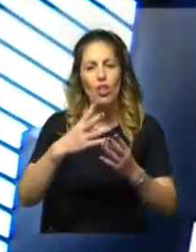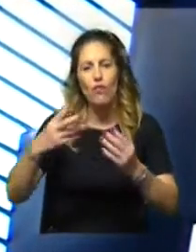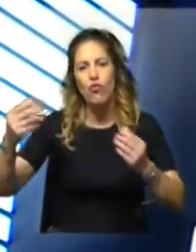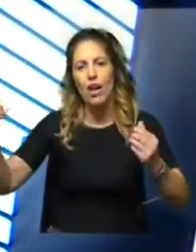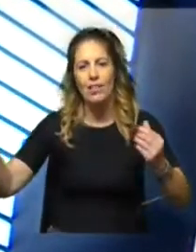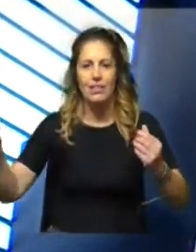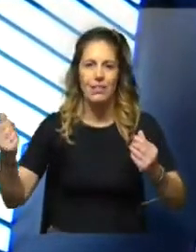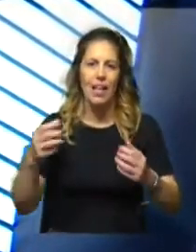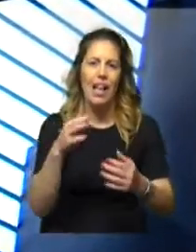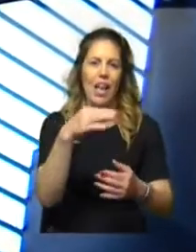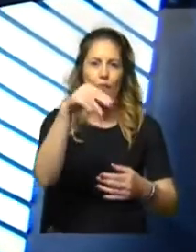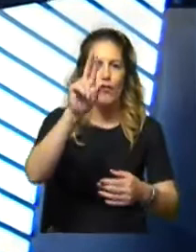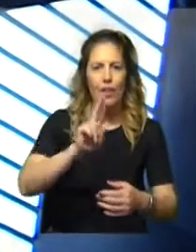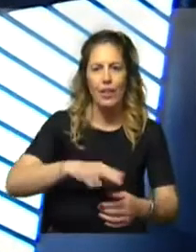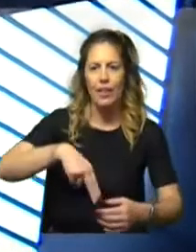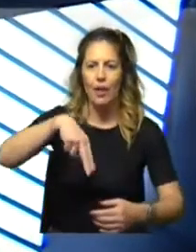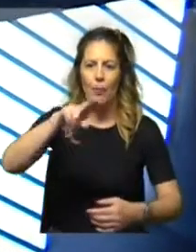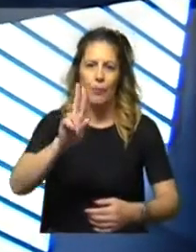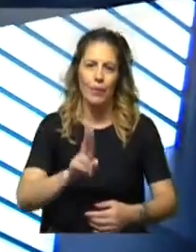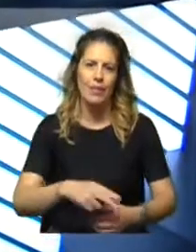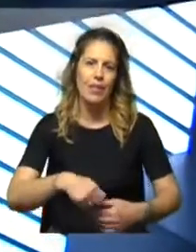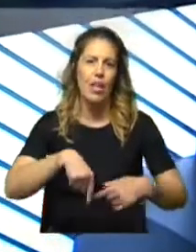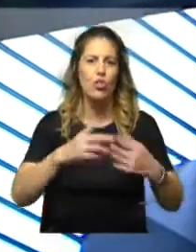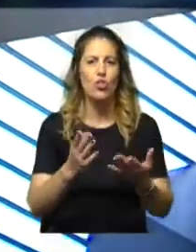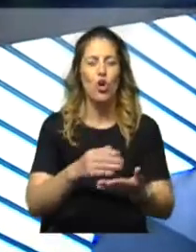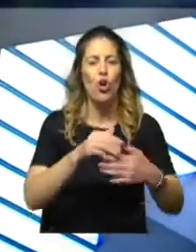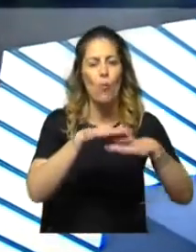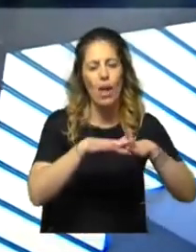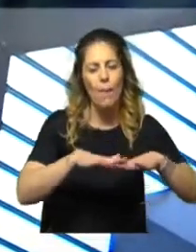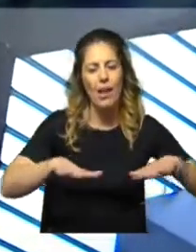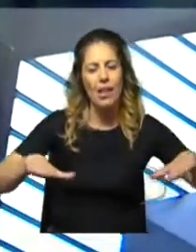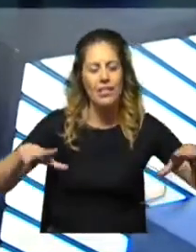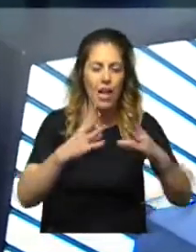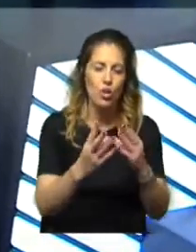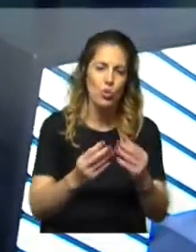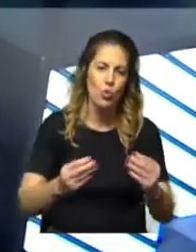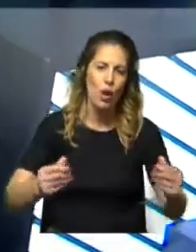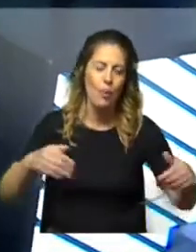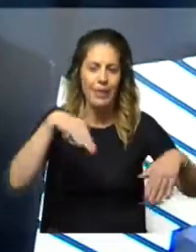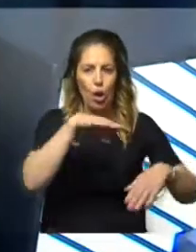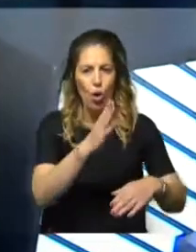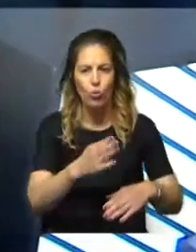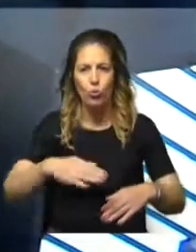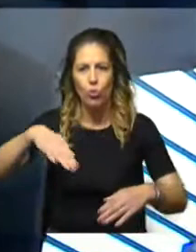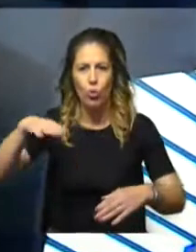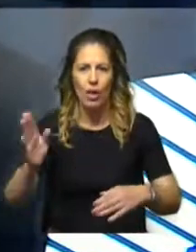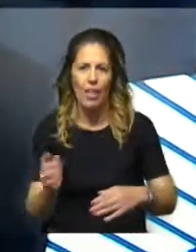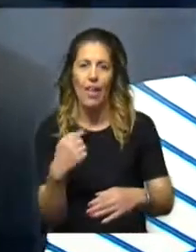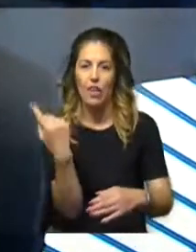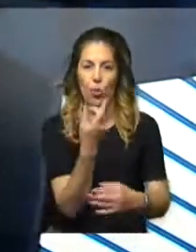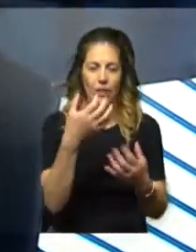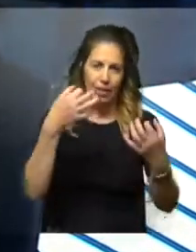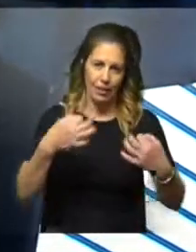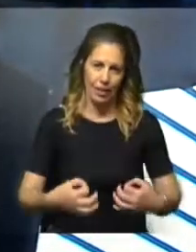la espinas pinceladas son una planicie suavemente ondulada de nuestra